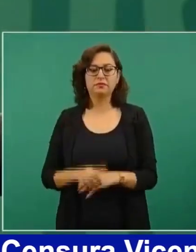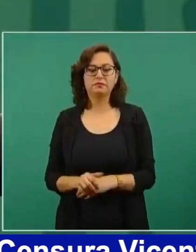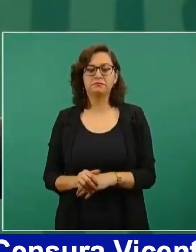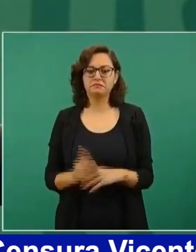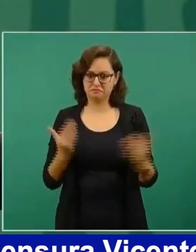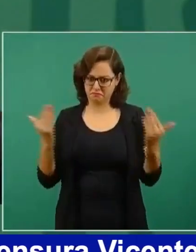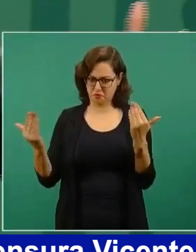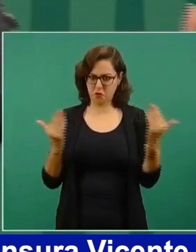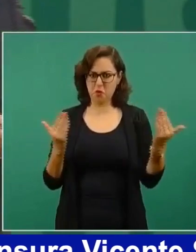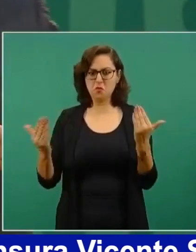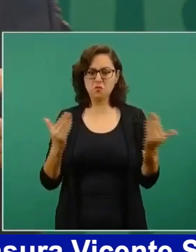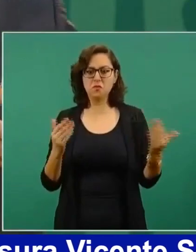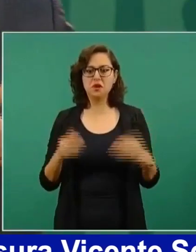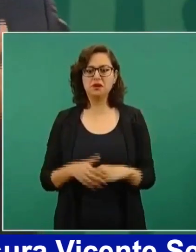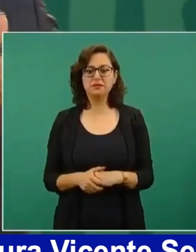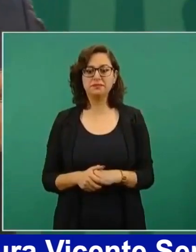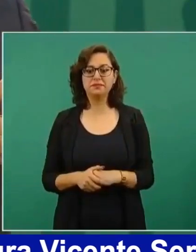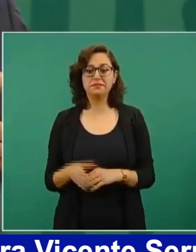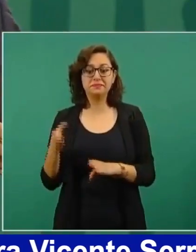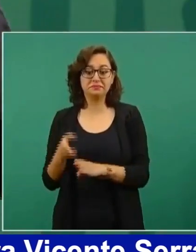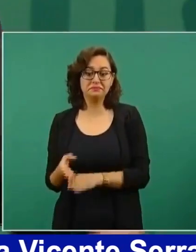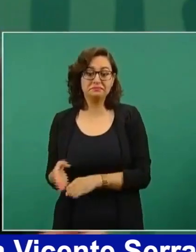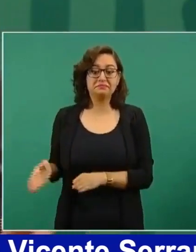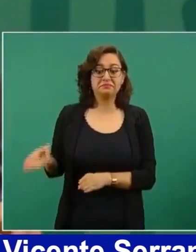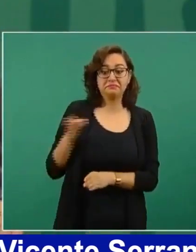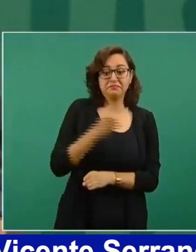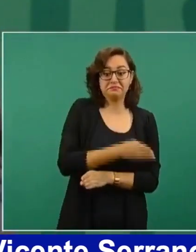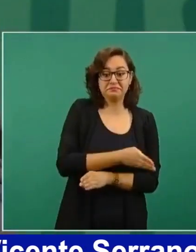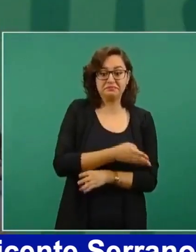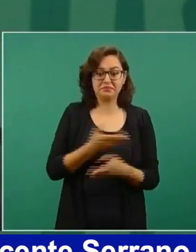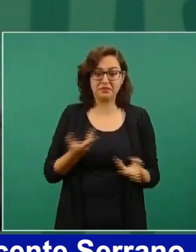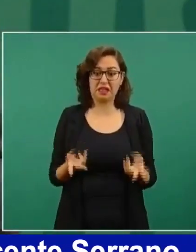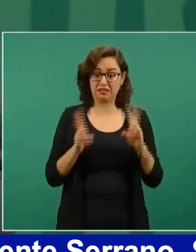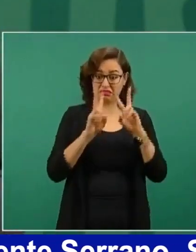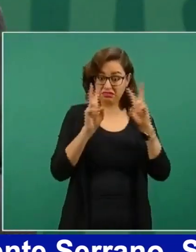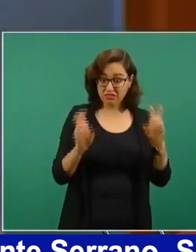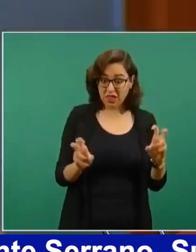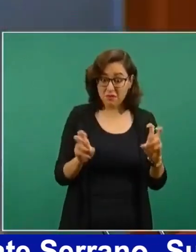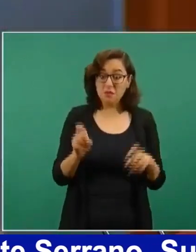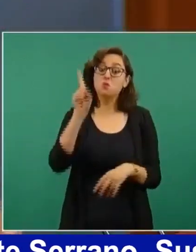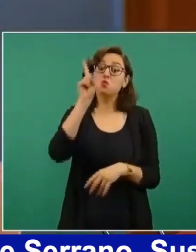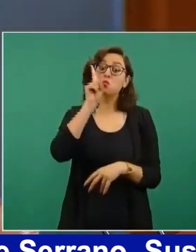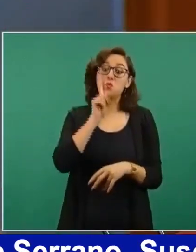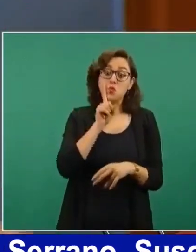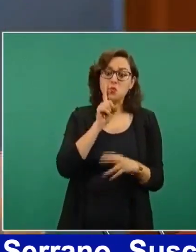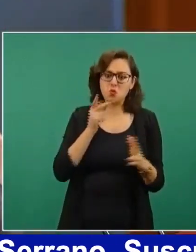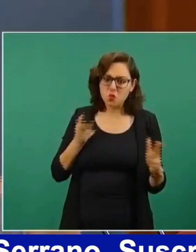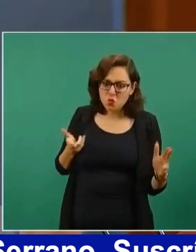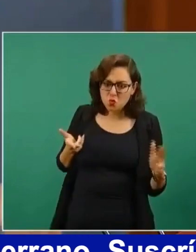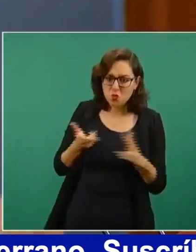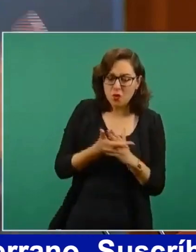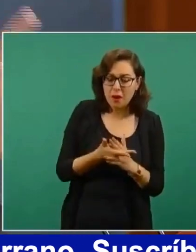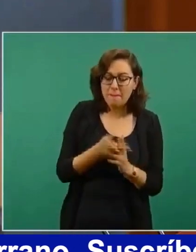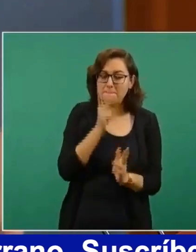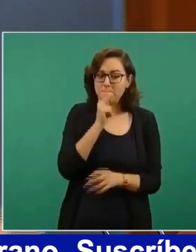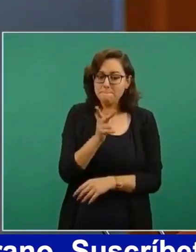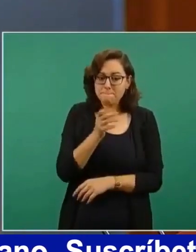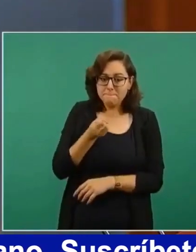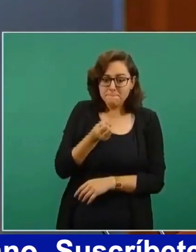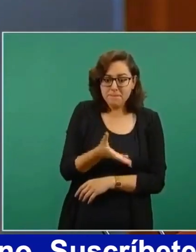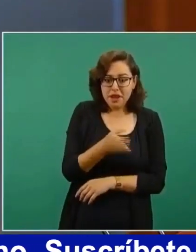Antes ni siquiera se consideraban como feminicidios los asesinatos de las mujeres.